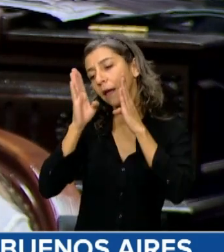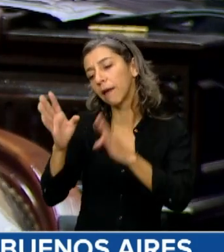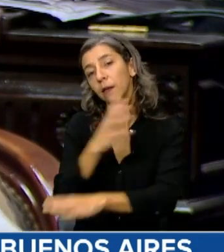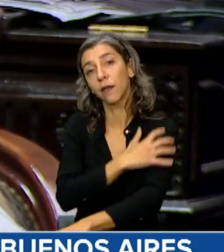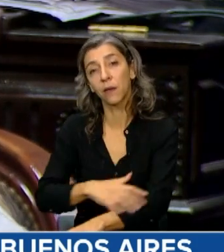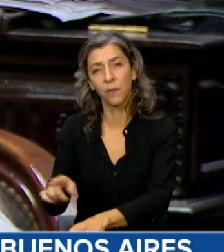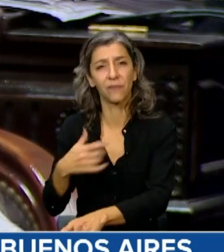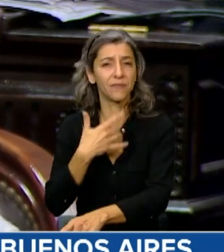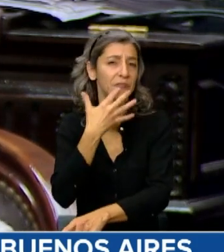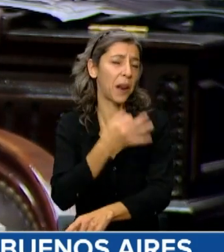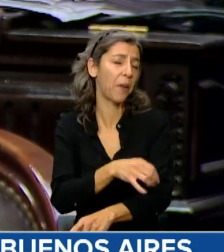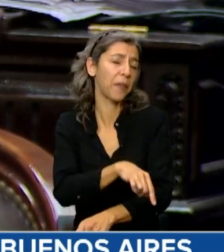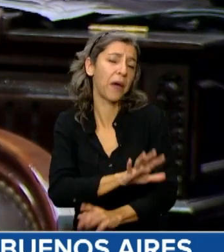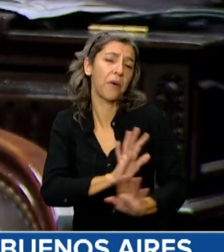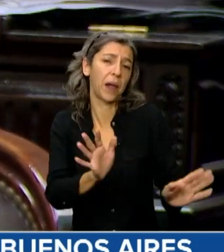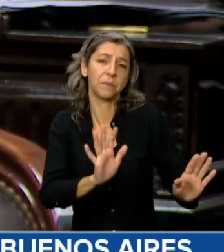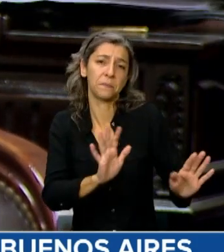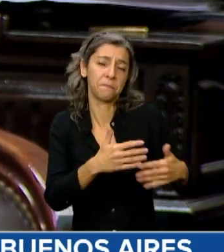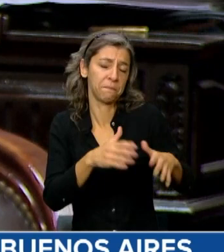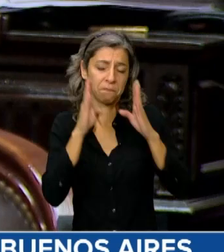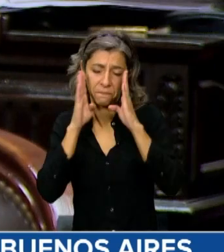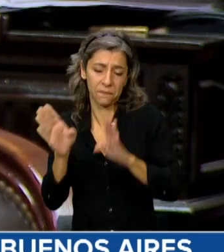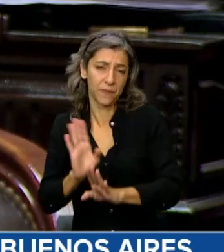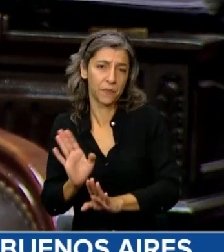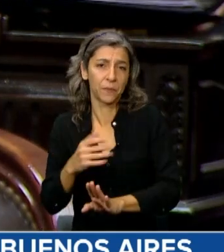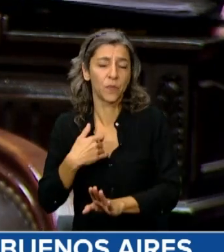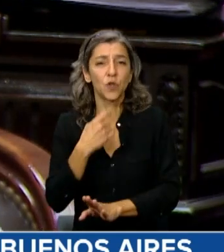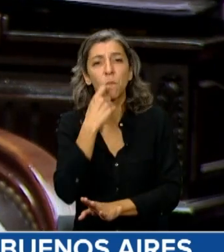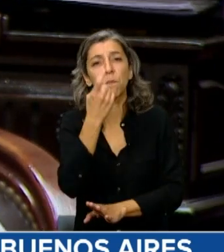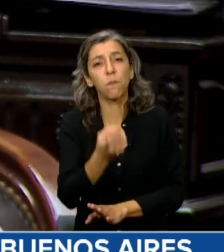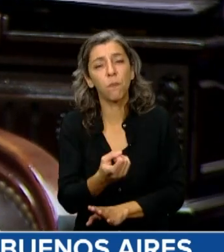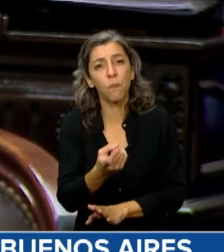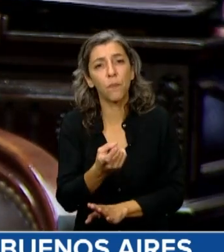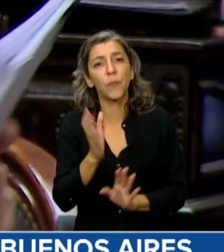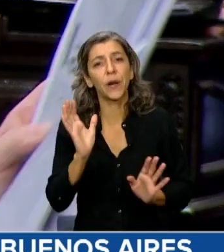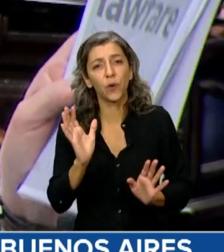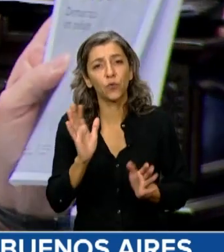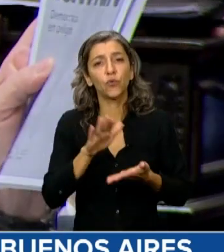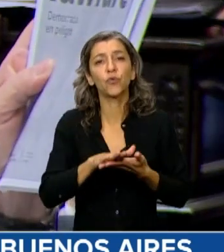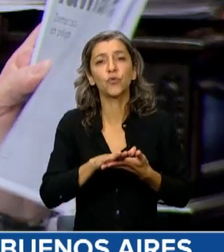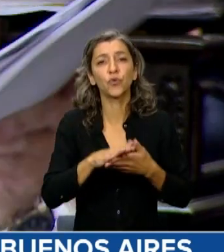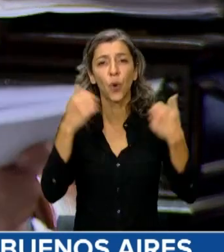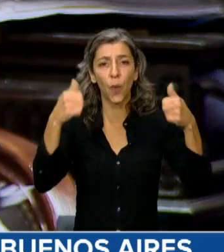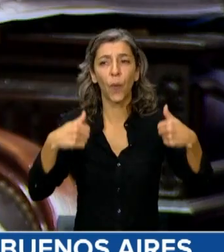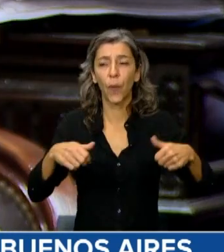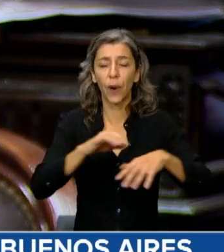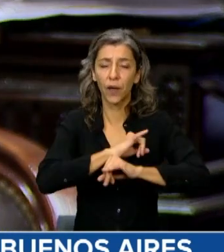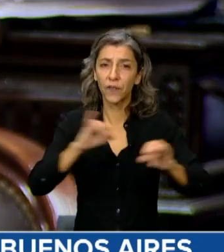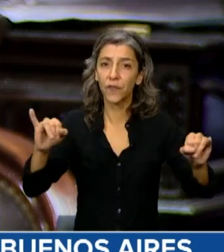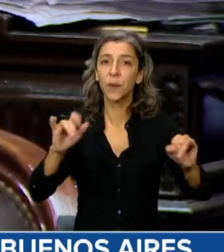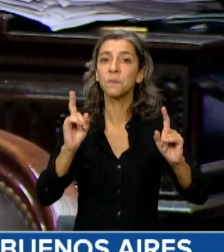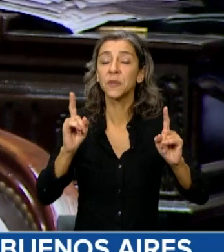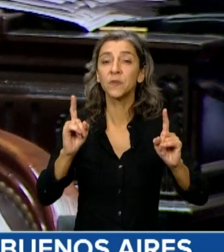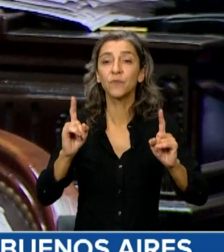nada, pero no me quiero enfocar en eso. Mi pregunta hoy está relacionada con un panfleto de la Secretaría de